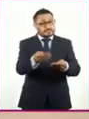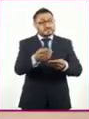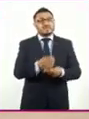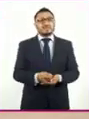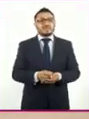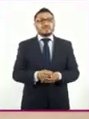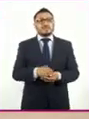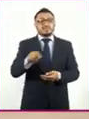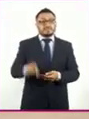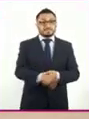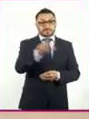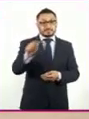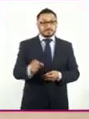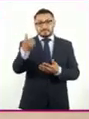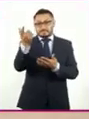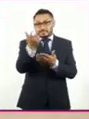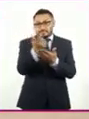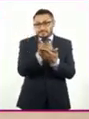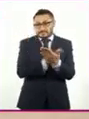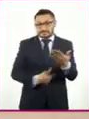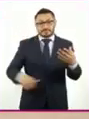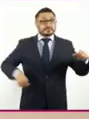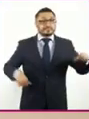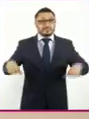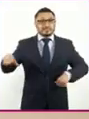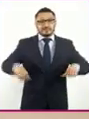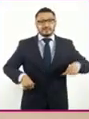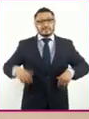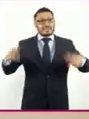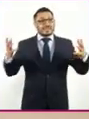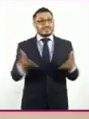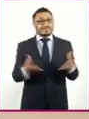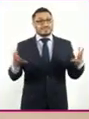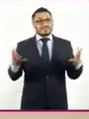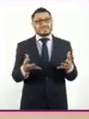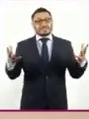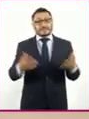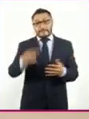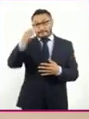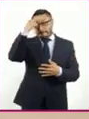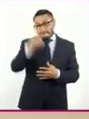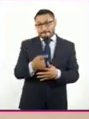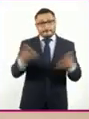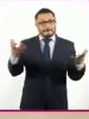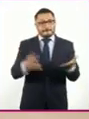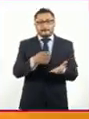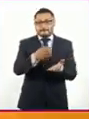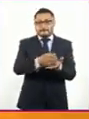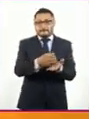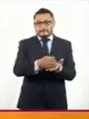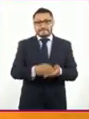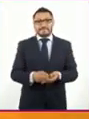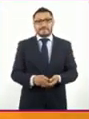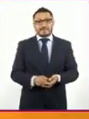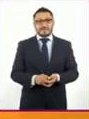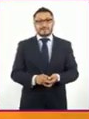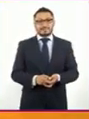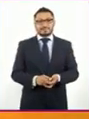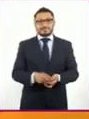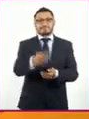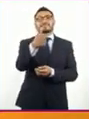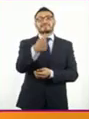Posteriormente, se enlistan las acciones que se deben realizar para producir un cuaderno,